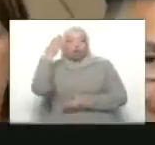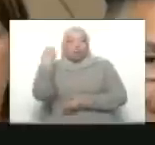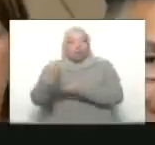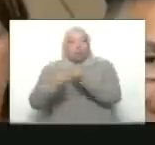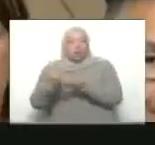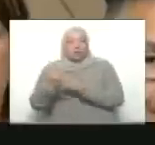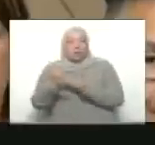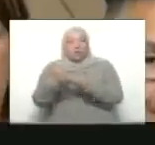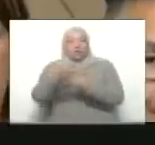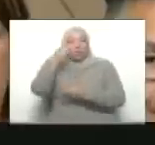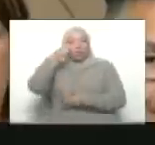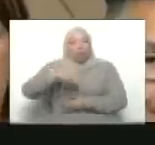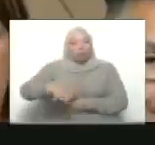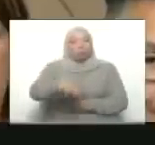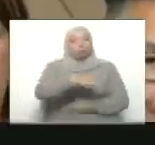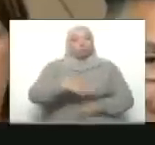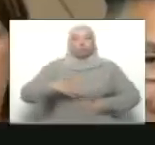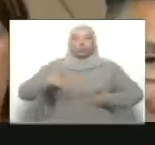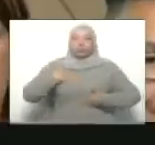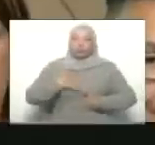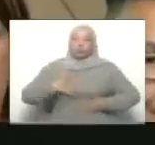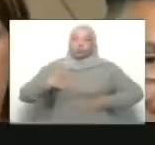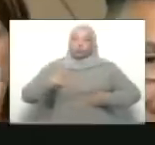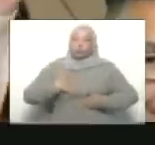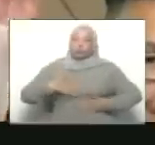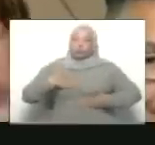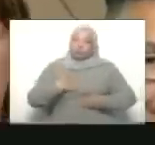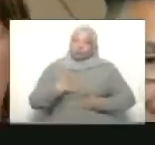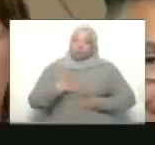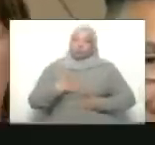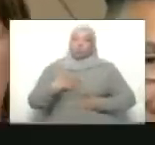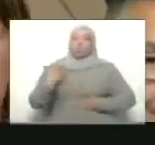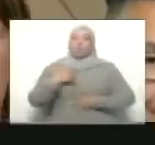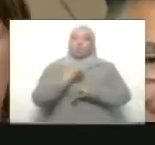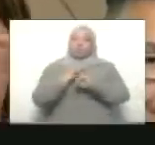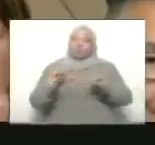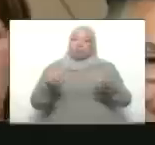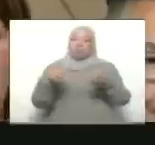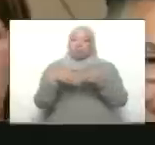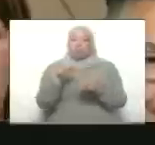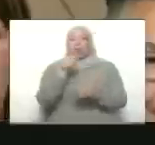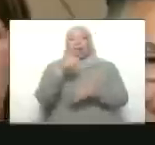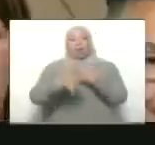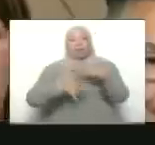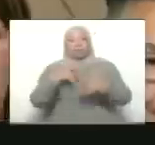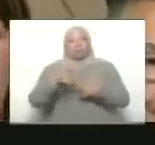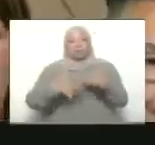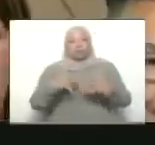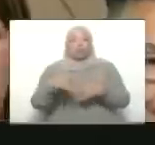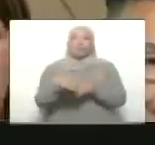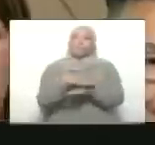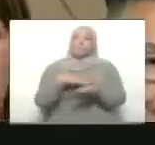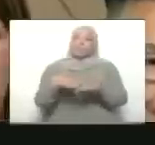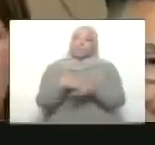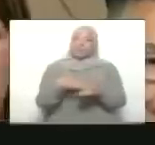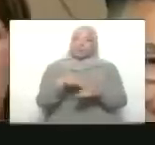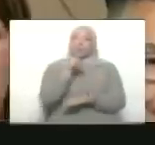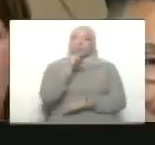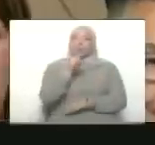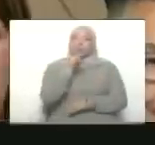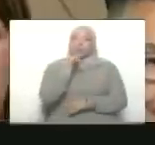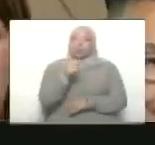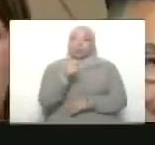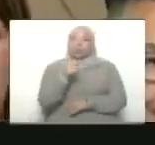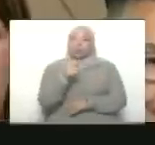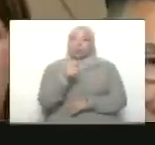Así mismo presidente terminamos esta semana con la reunión de los actores minist ministros y delegados